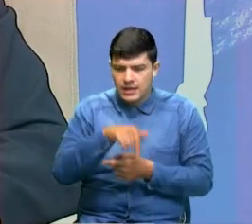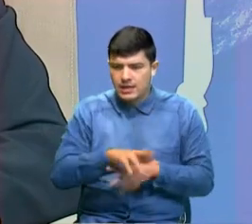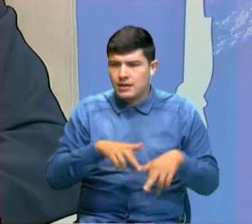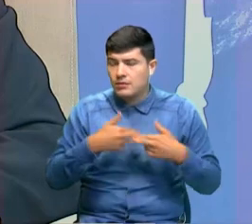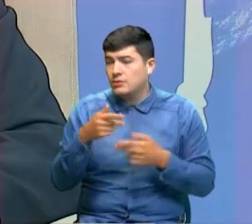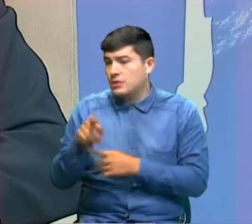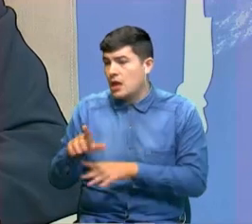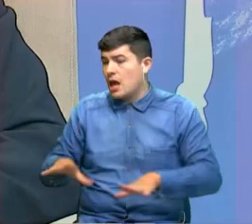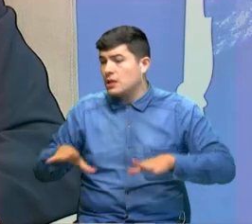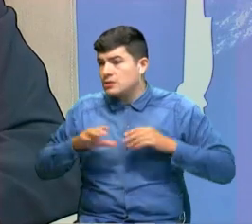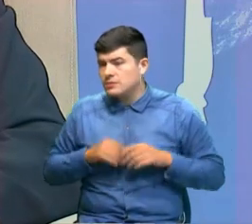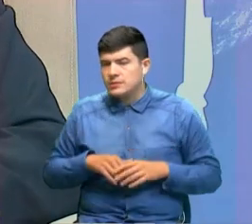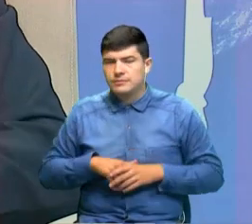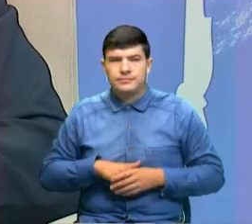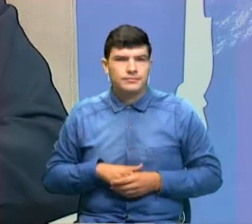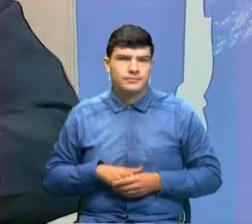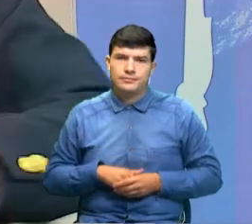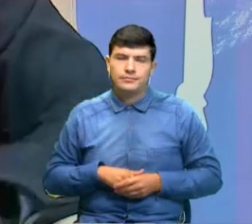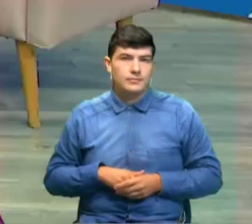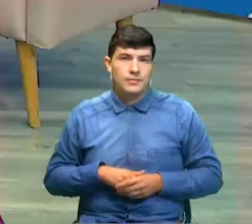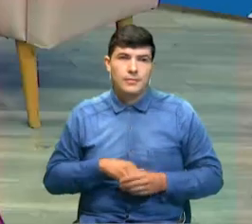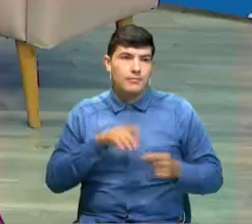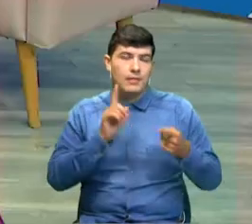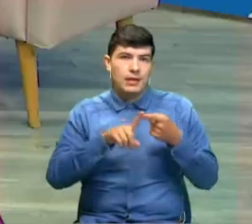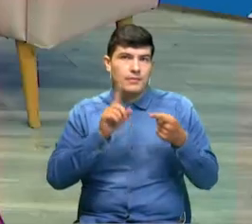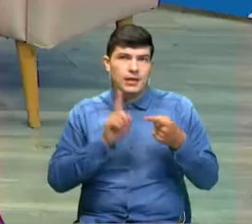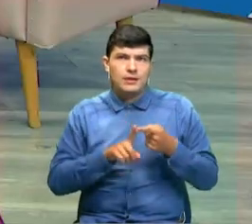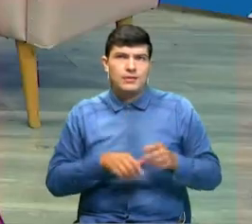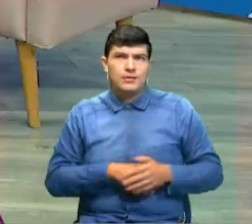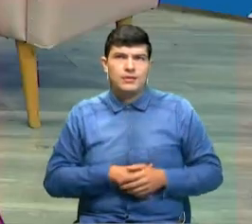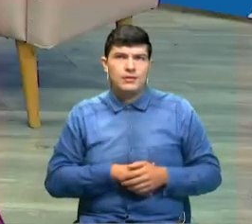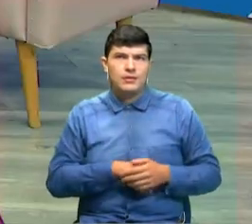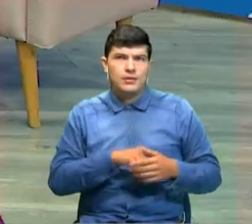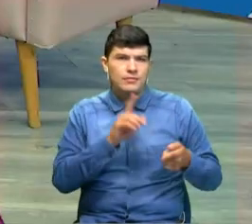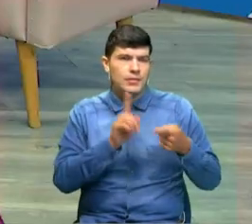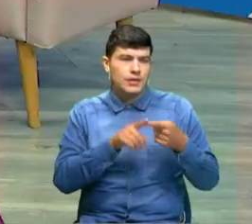asumir eso ahora. Primero, esa sí con